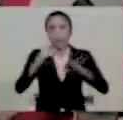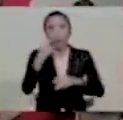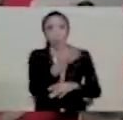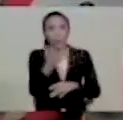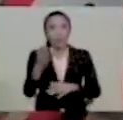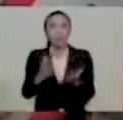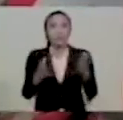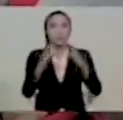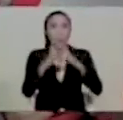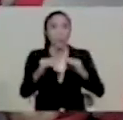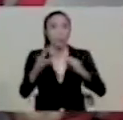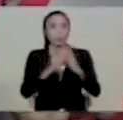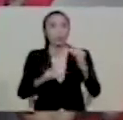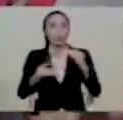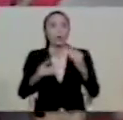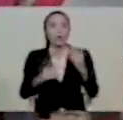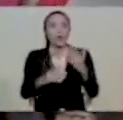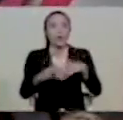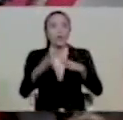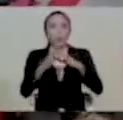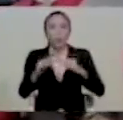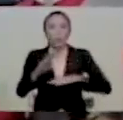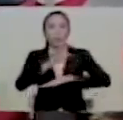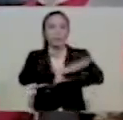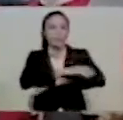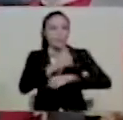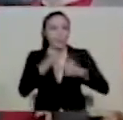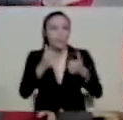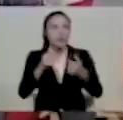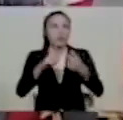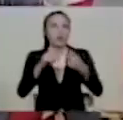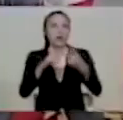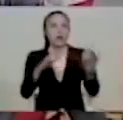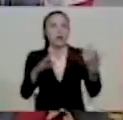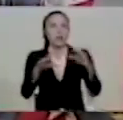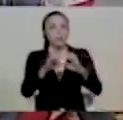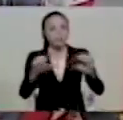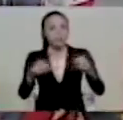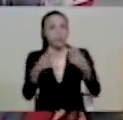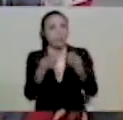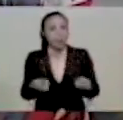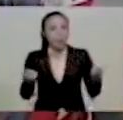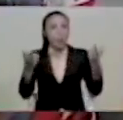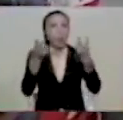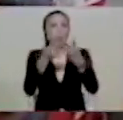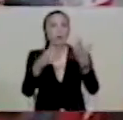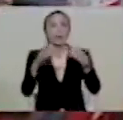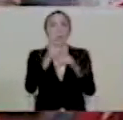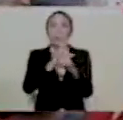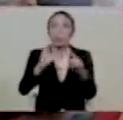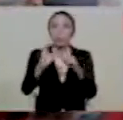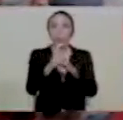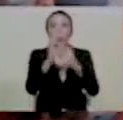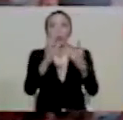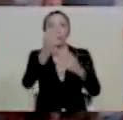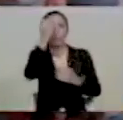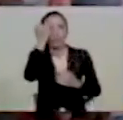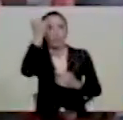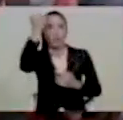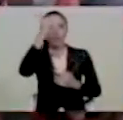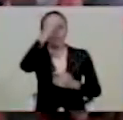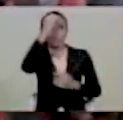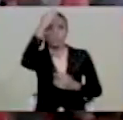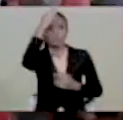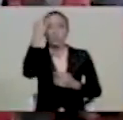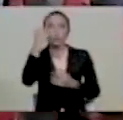empeño, han llenado, bueno, su alma en la educación, han encontrado en la cultura, en el saber, han